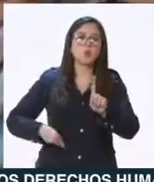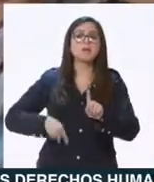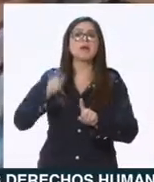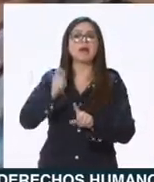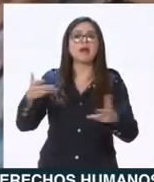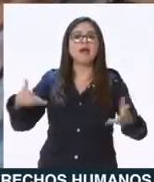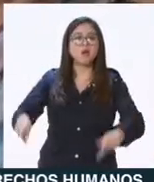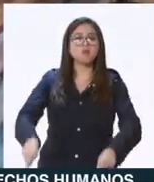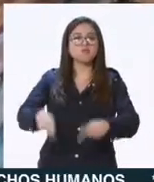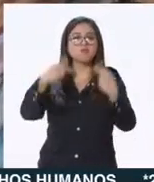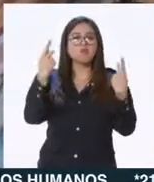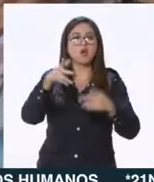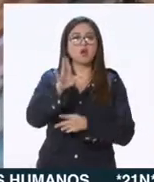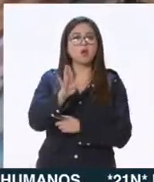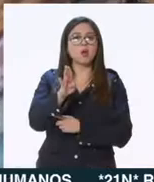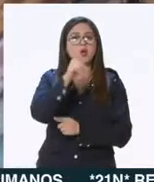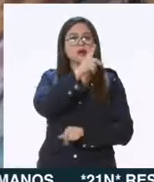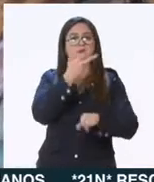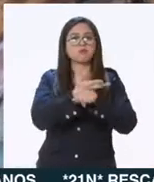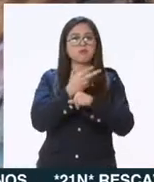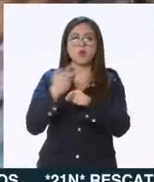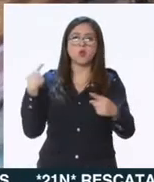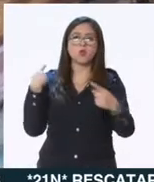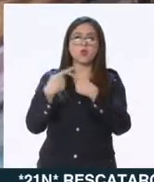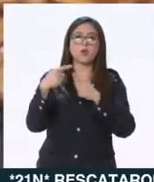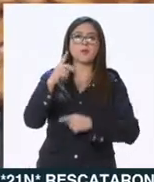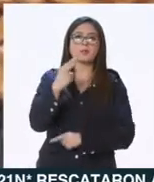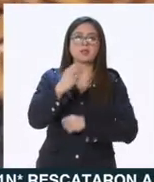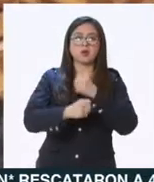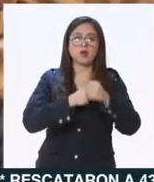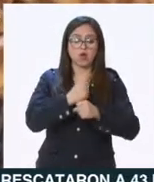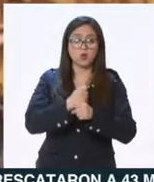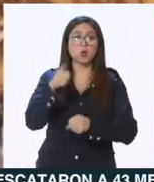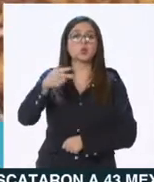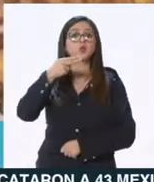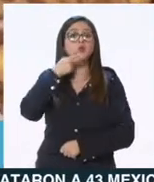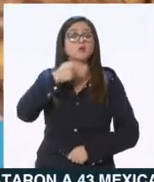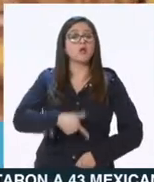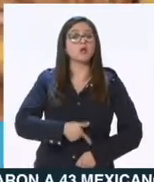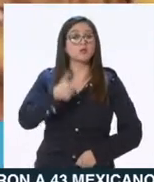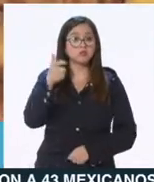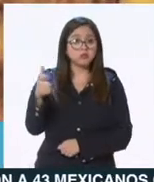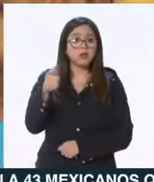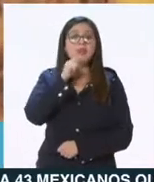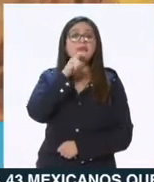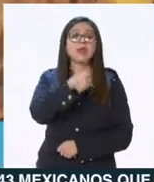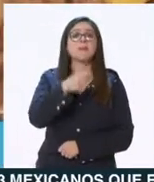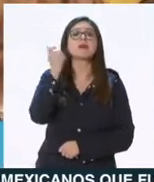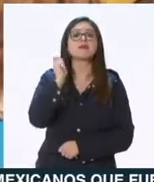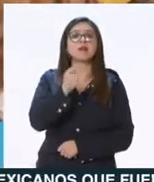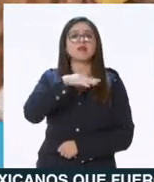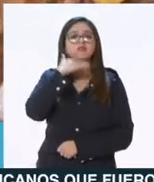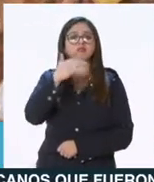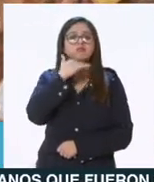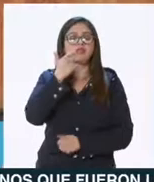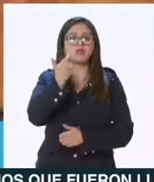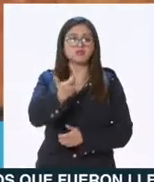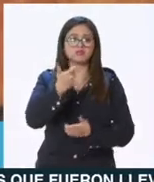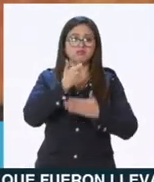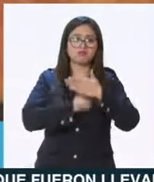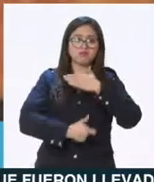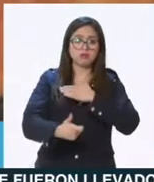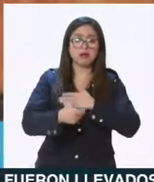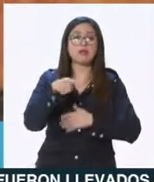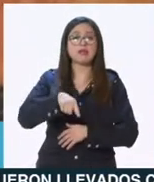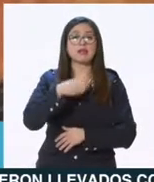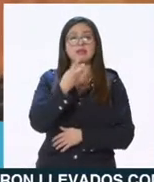tráfico de drogas a la Unión Americana durante 25 años, uso de arma de fuego y lavado de dinero. 3 meses y 35